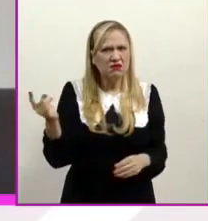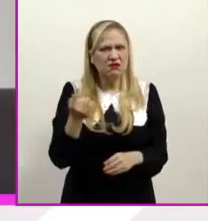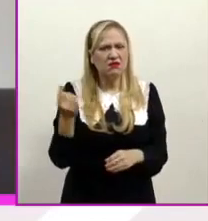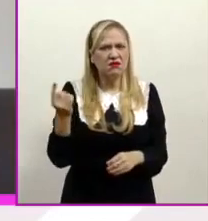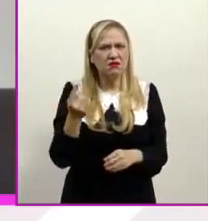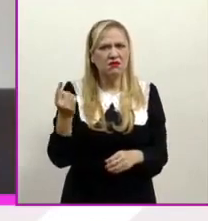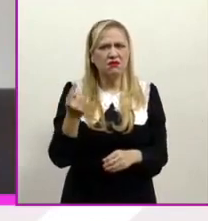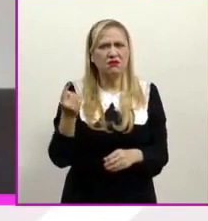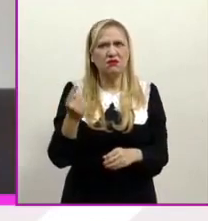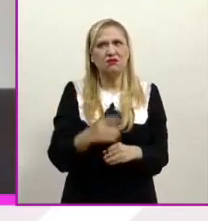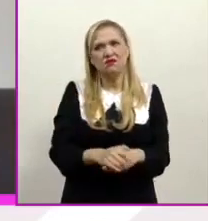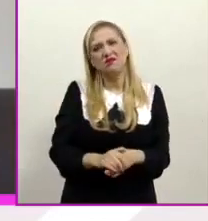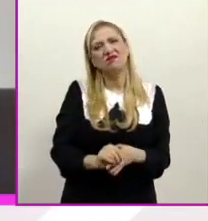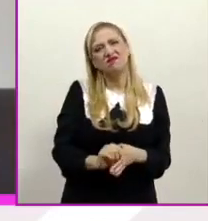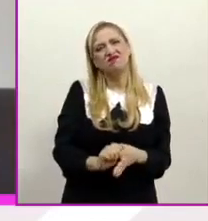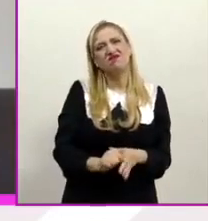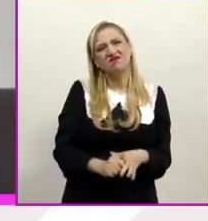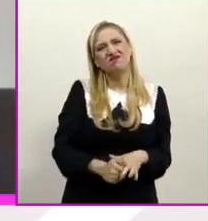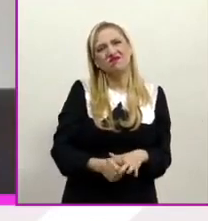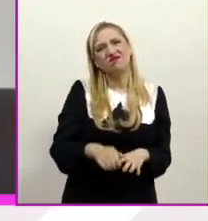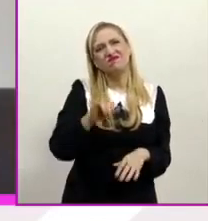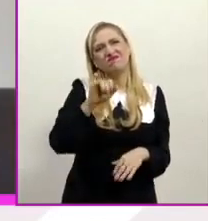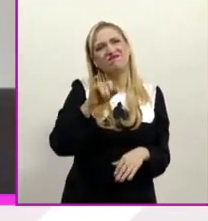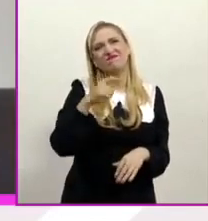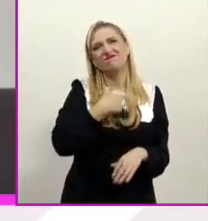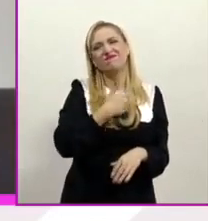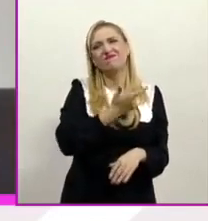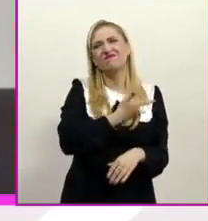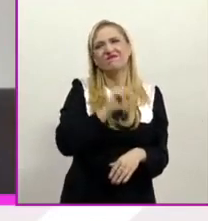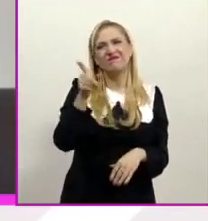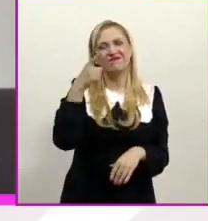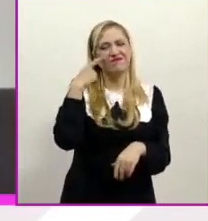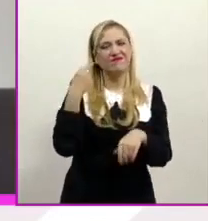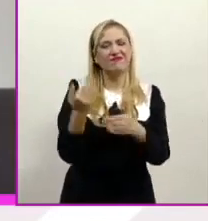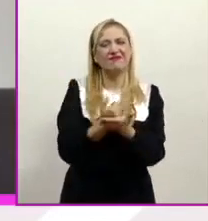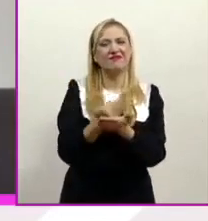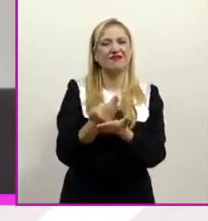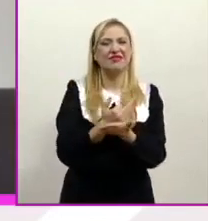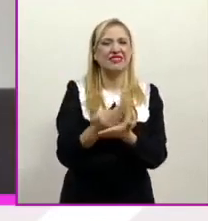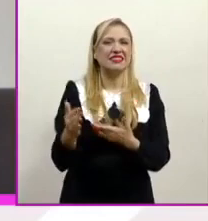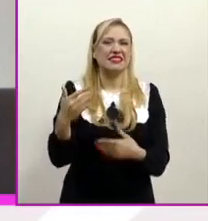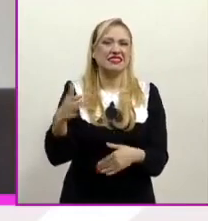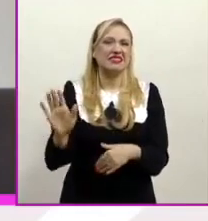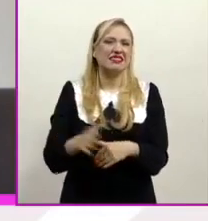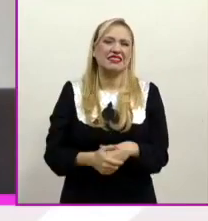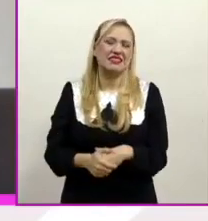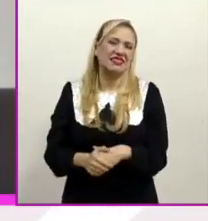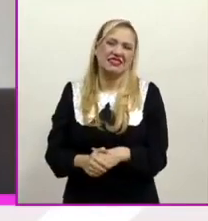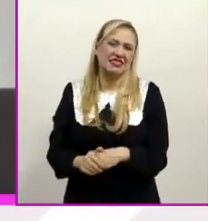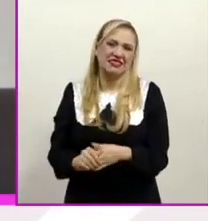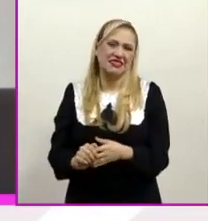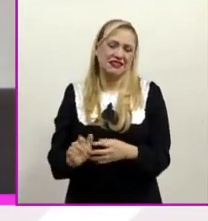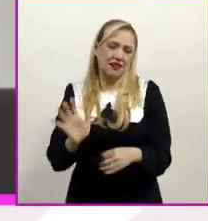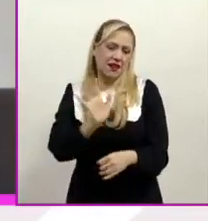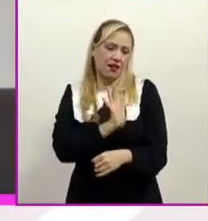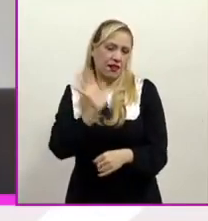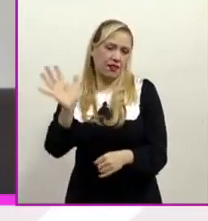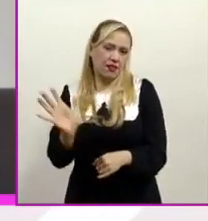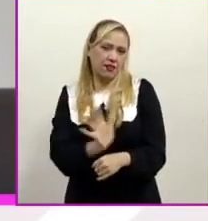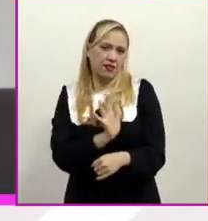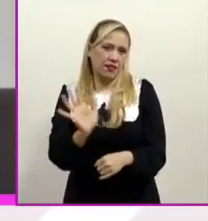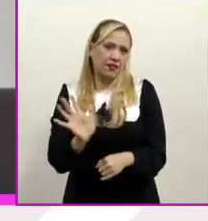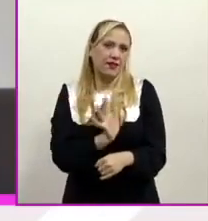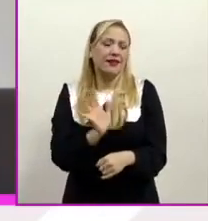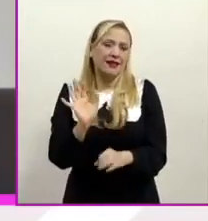a confirmar esta noticia diciendo que sí, que no les gustaba Fátima porque no se parecía a las protagonistas que les